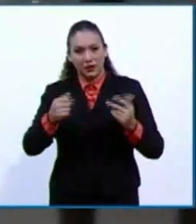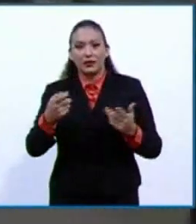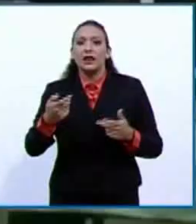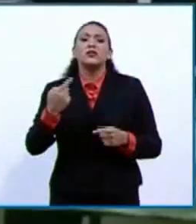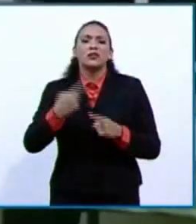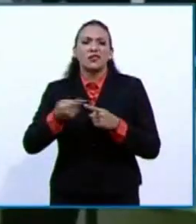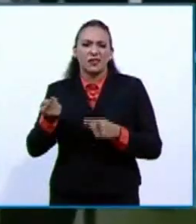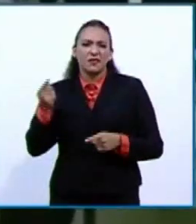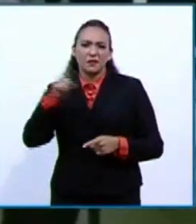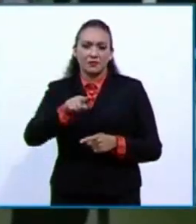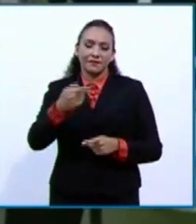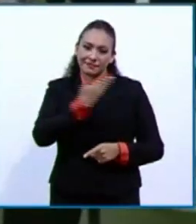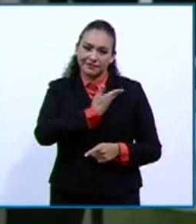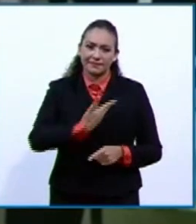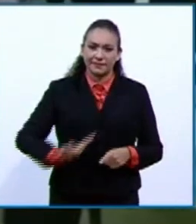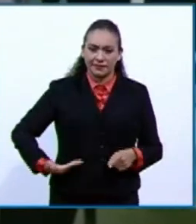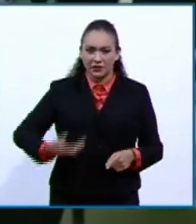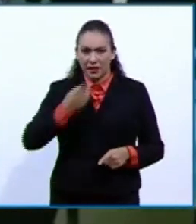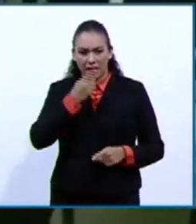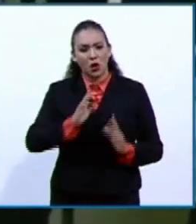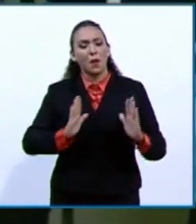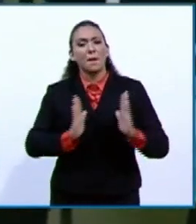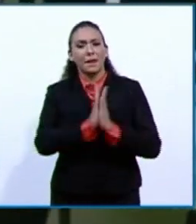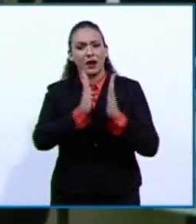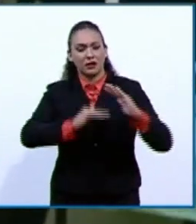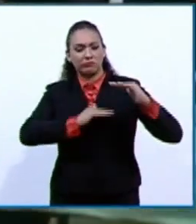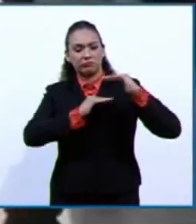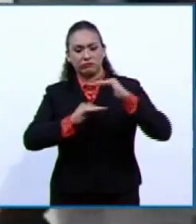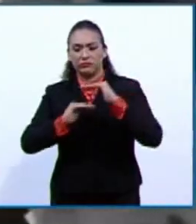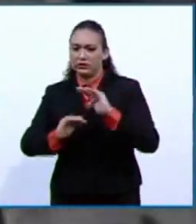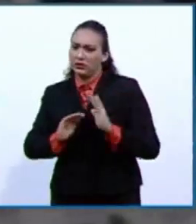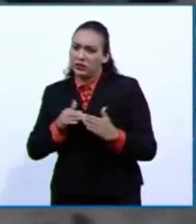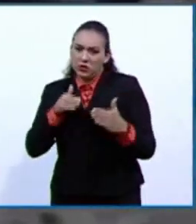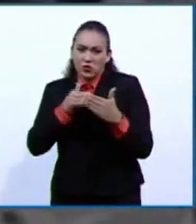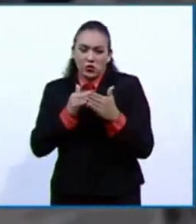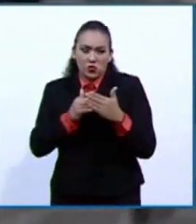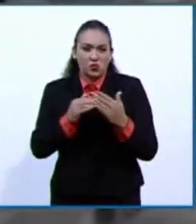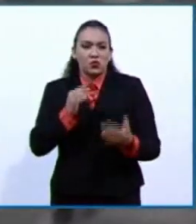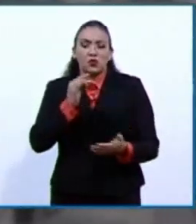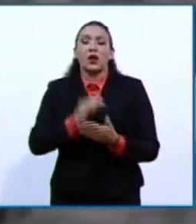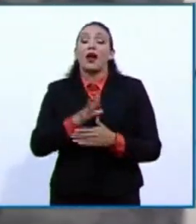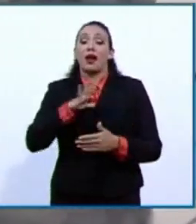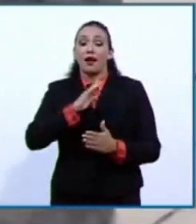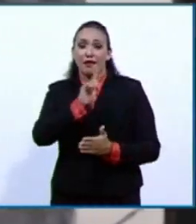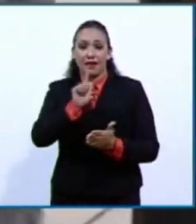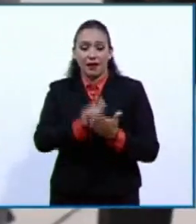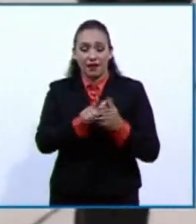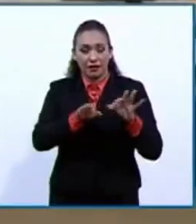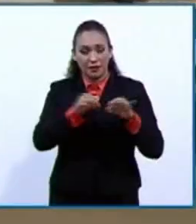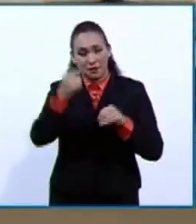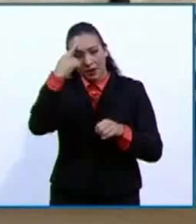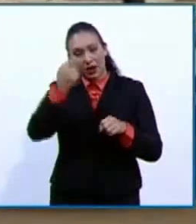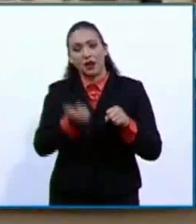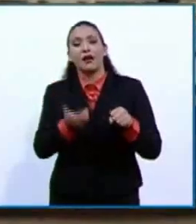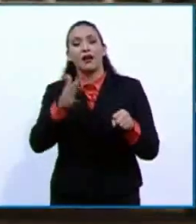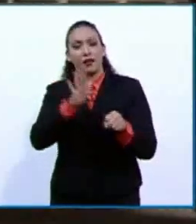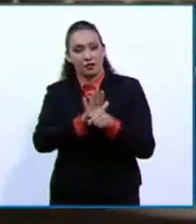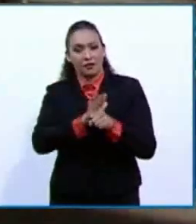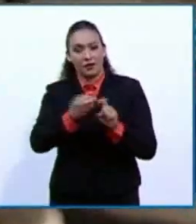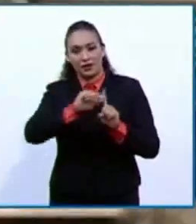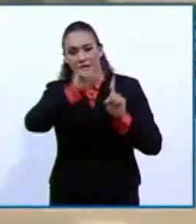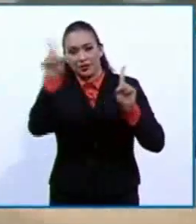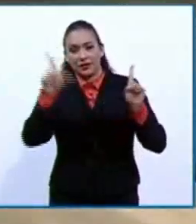Federal para permitir su participación en diversas áreas, mediante la modificación de la Ley Orgánica de la Administración Pública